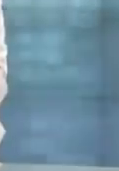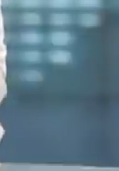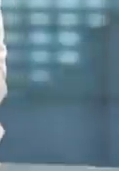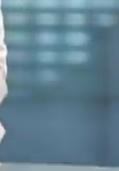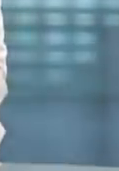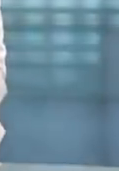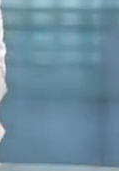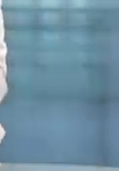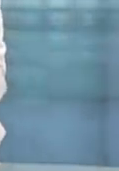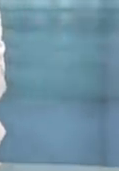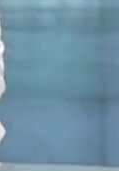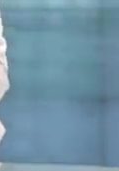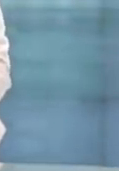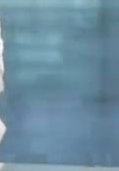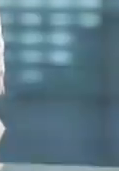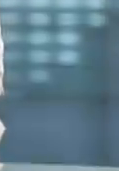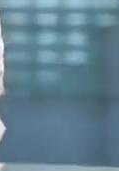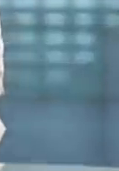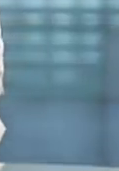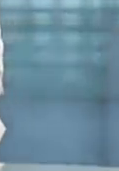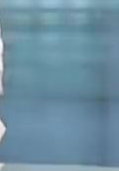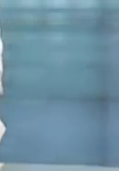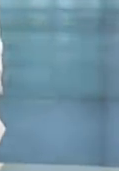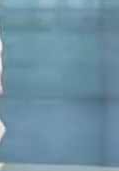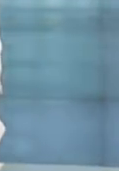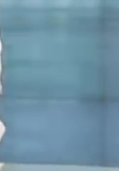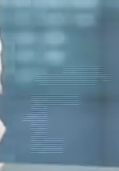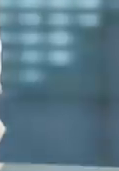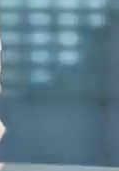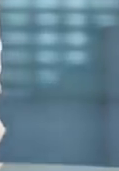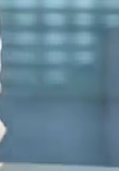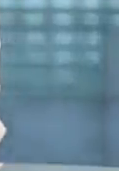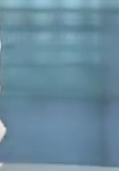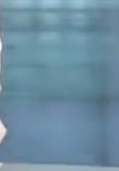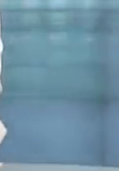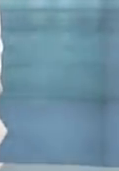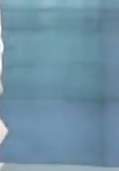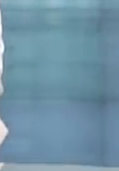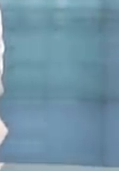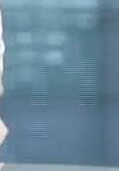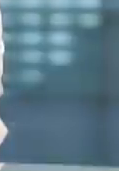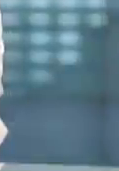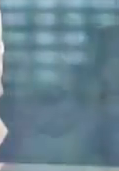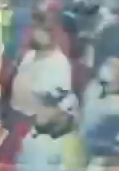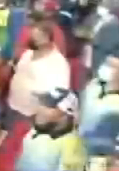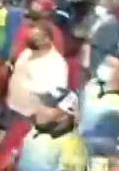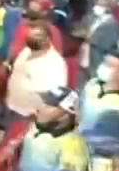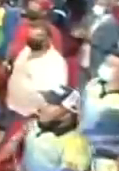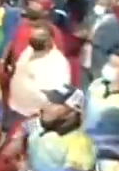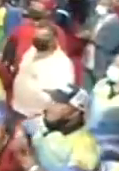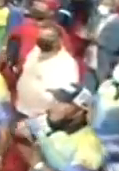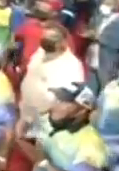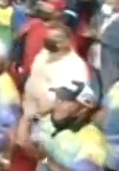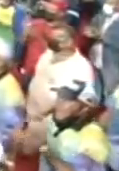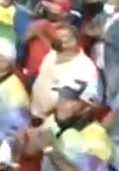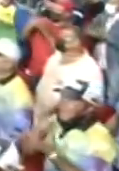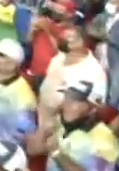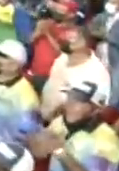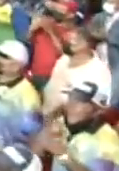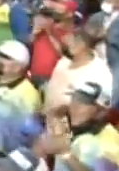a esta hora nos enlazamos con la actividad del presidente de la república bolivariana de venezuela nicolás maduro iniciamos